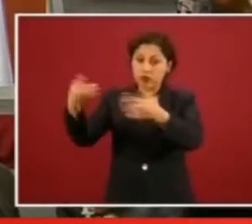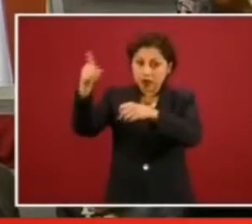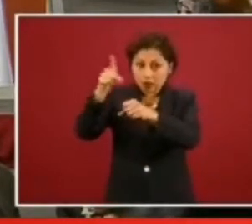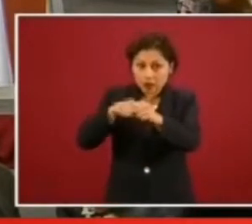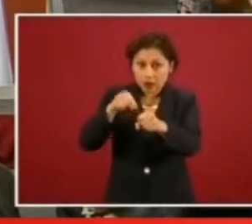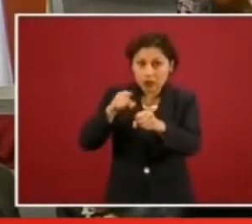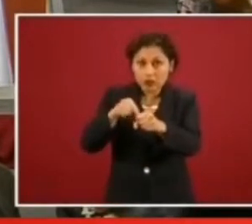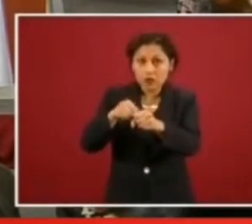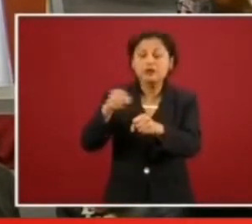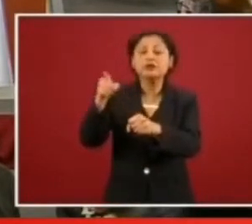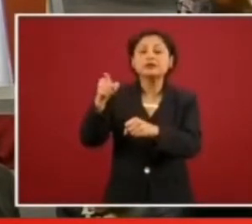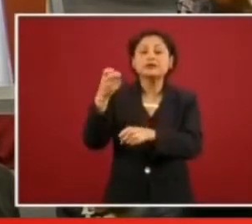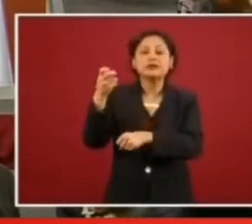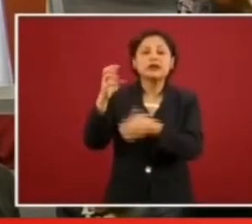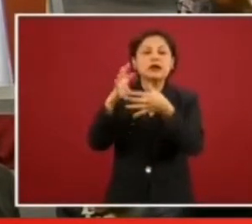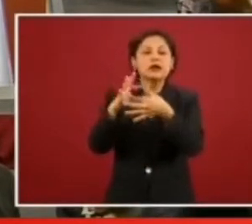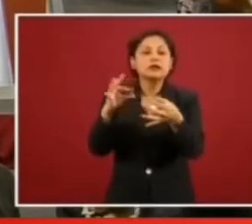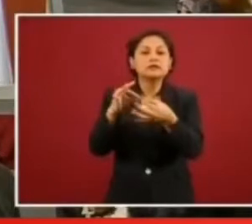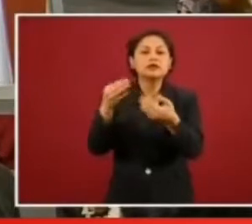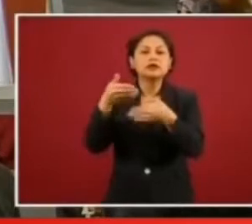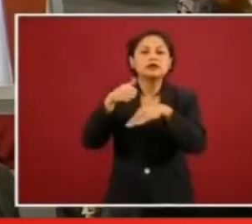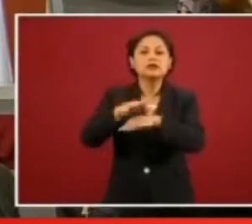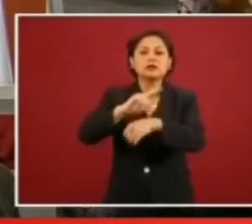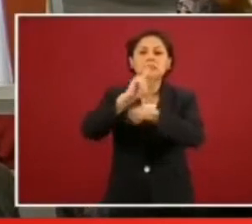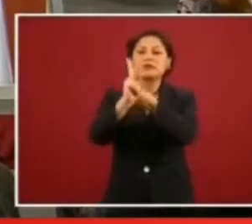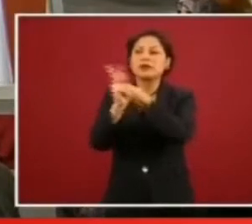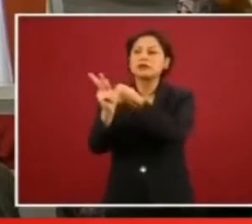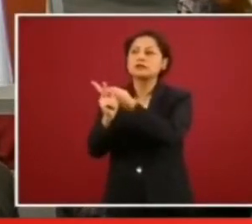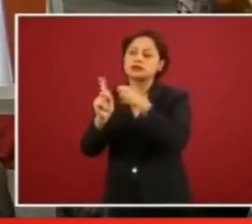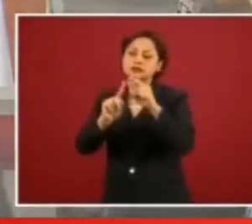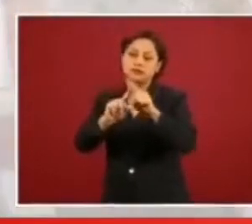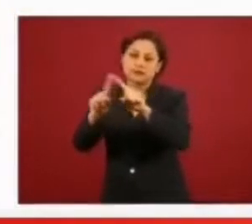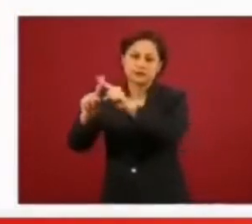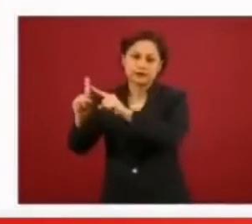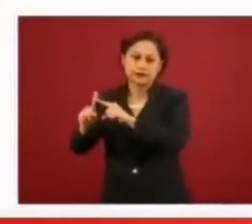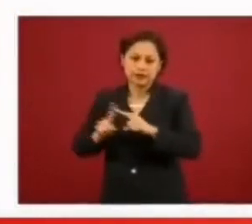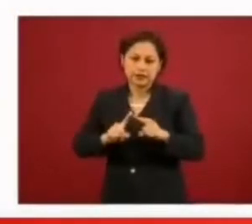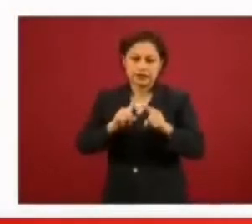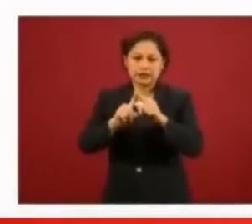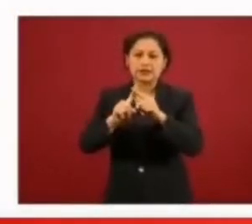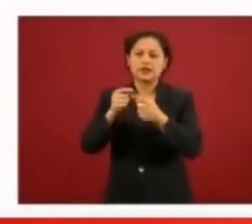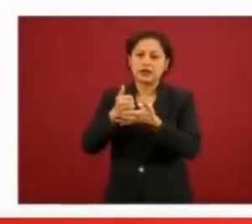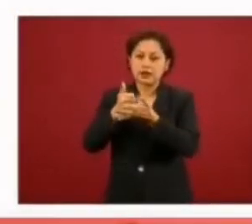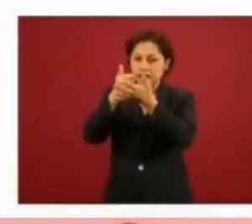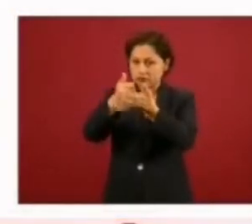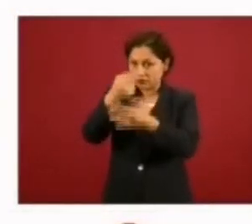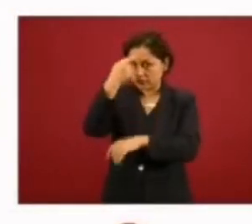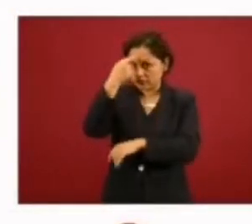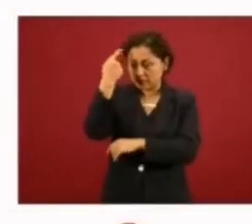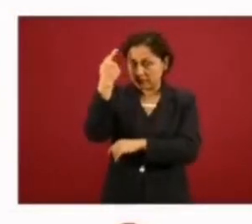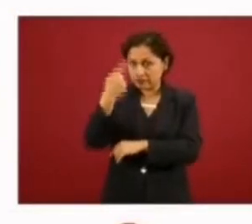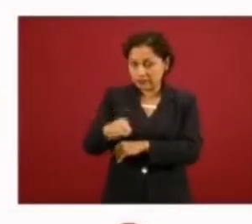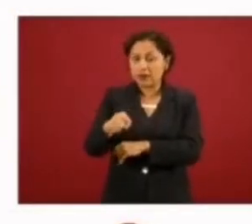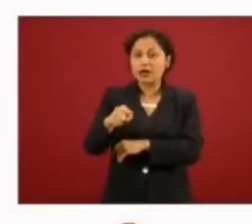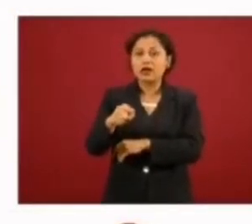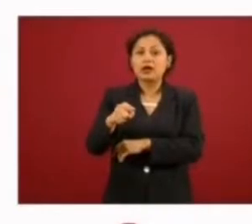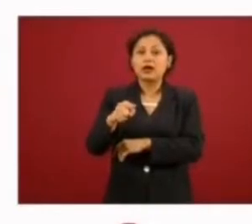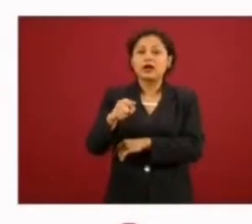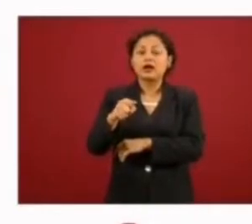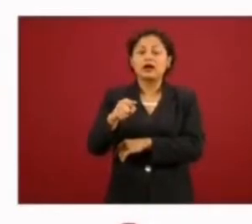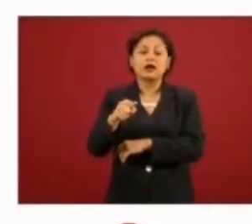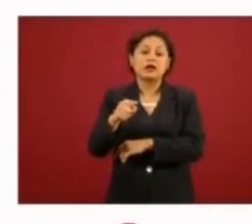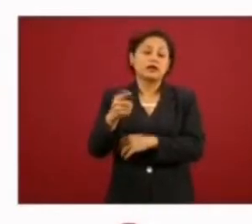tiene cada una de las regiones del mundo para mantener activa a la epidemia, y lo podemos ver en